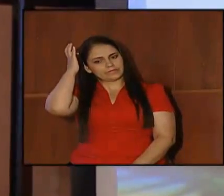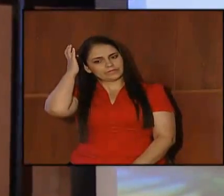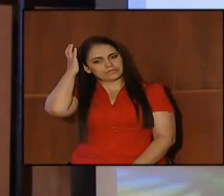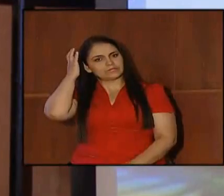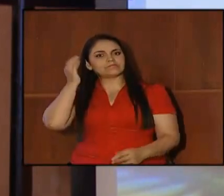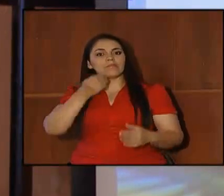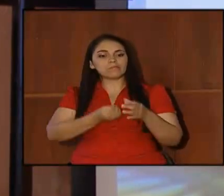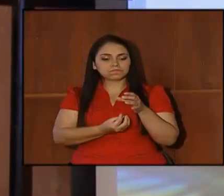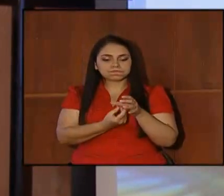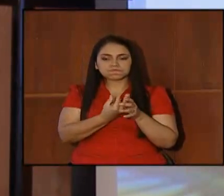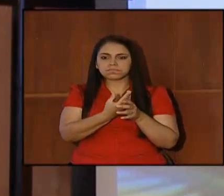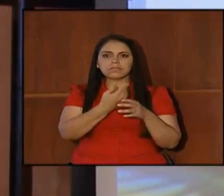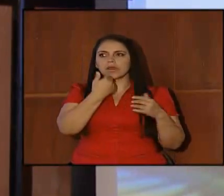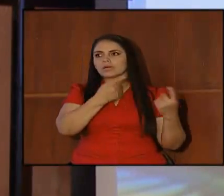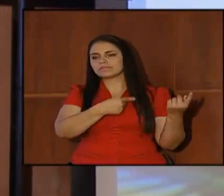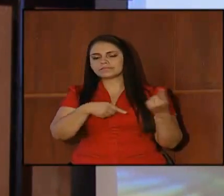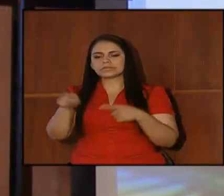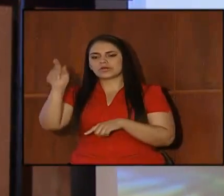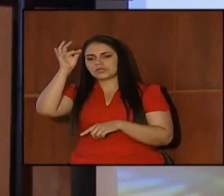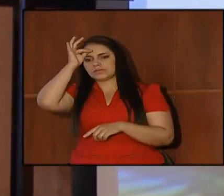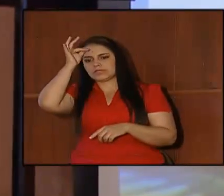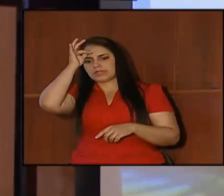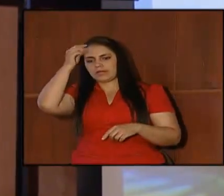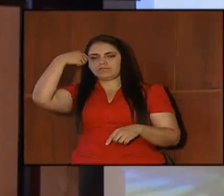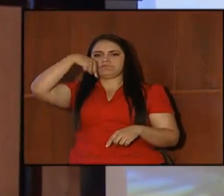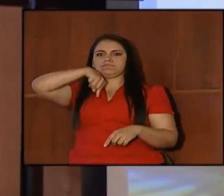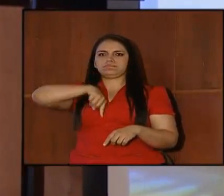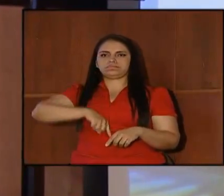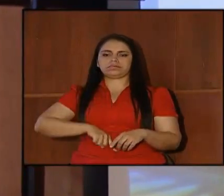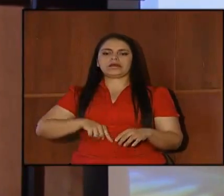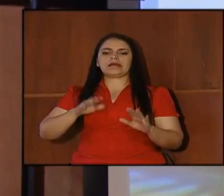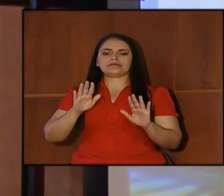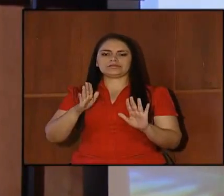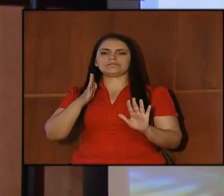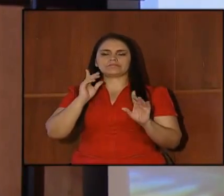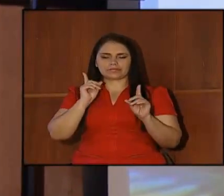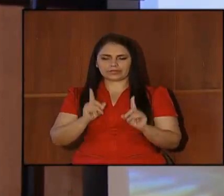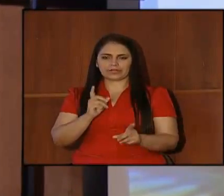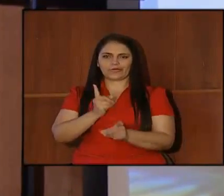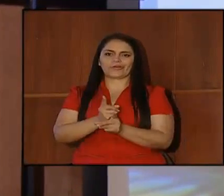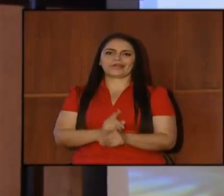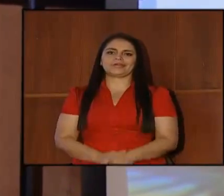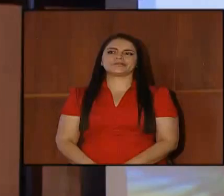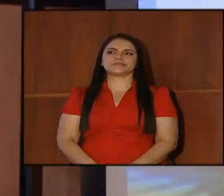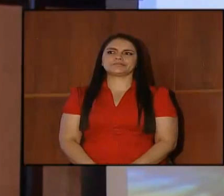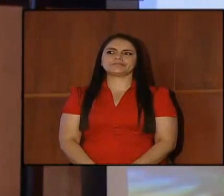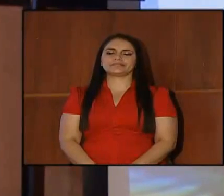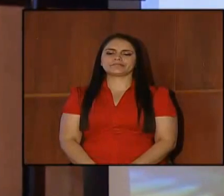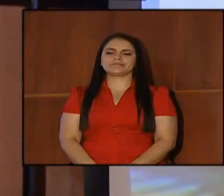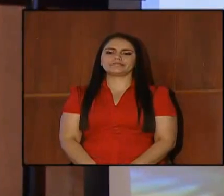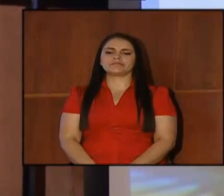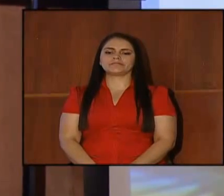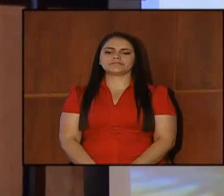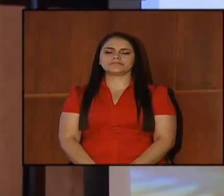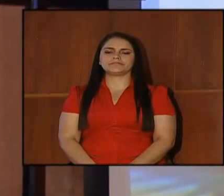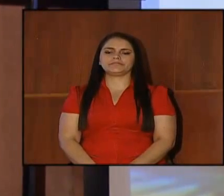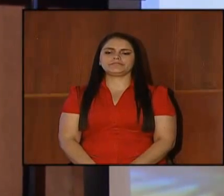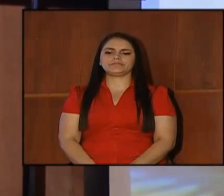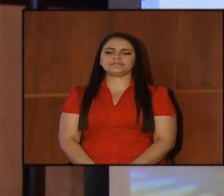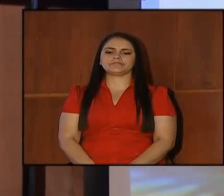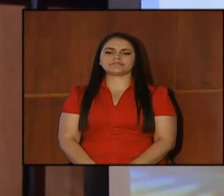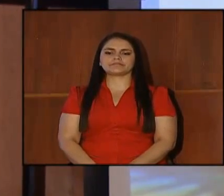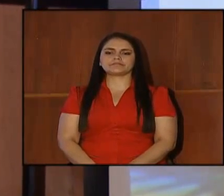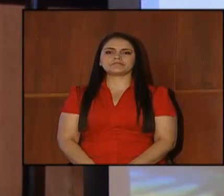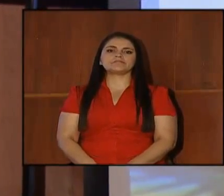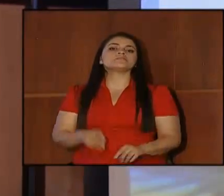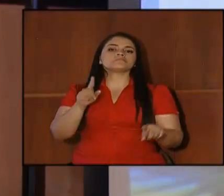el paciente para el hospital, para que allá le pongan la sonda donde debe estar. Hay pacientes